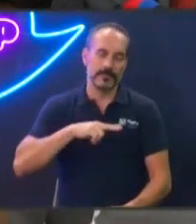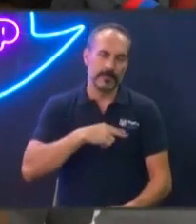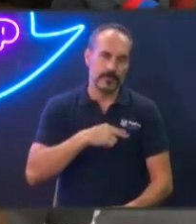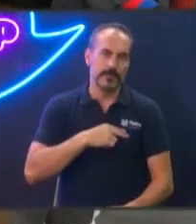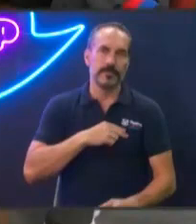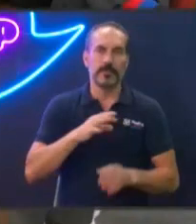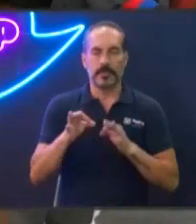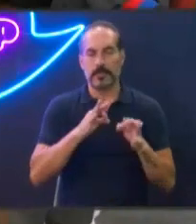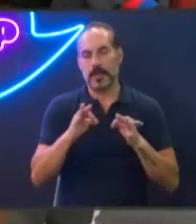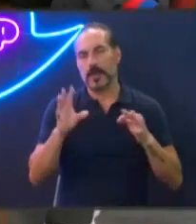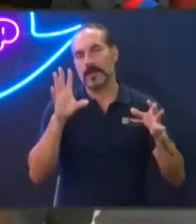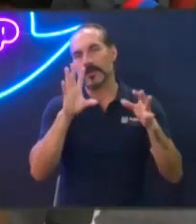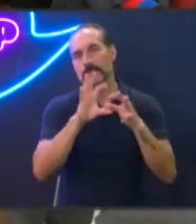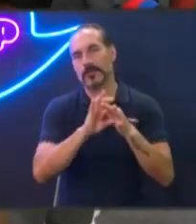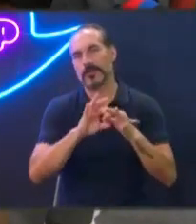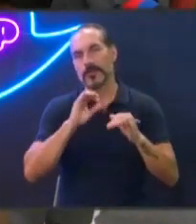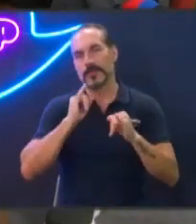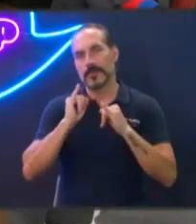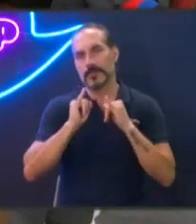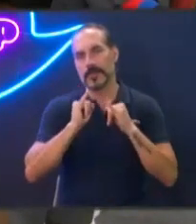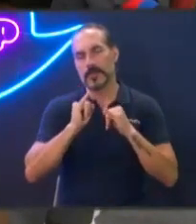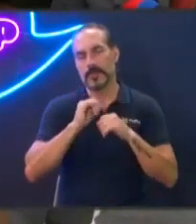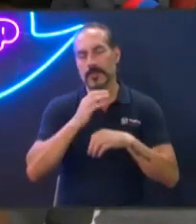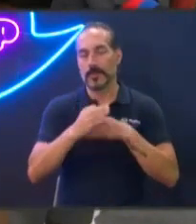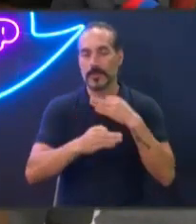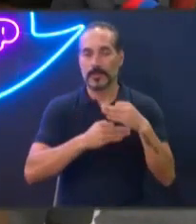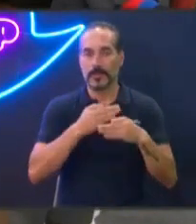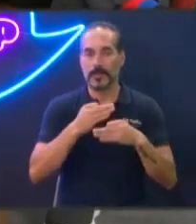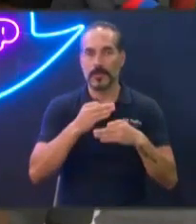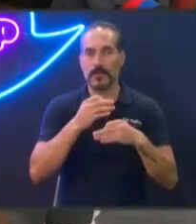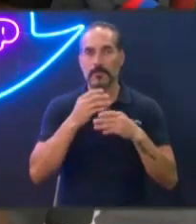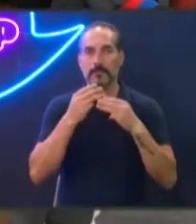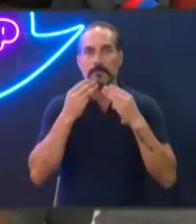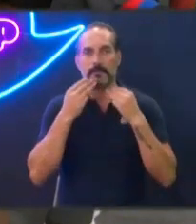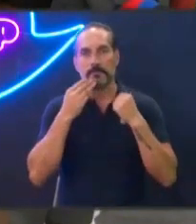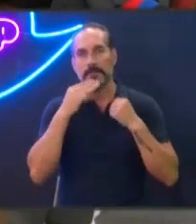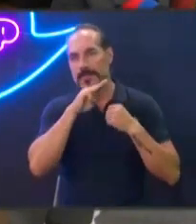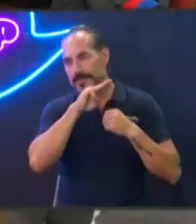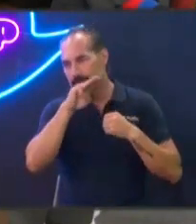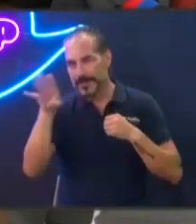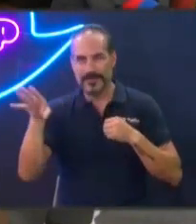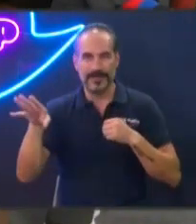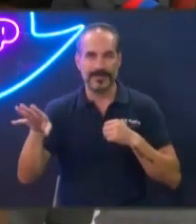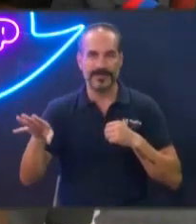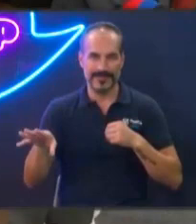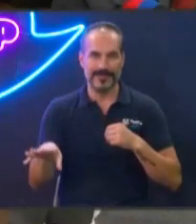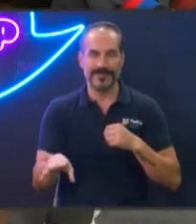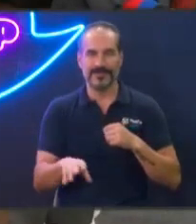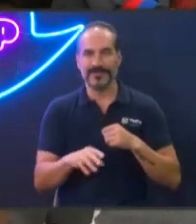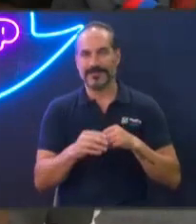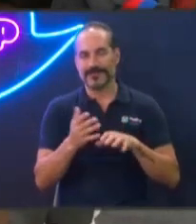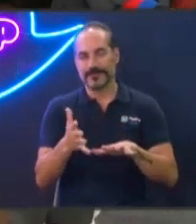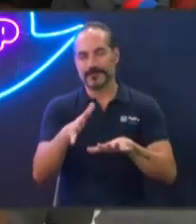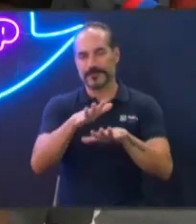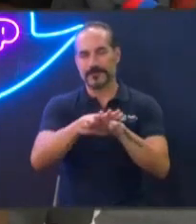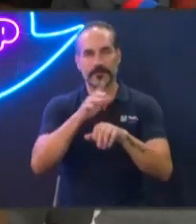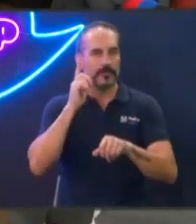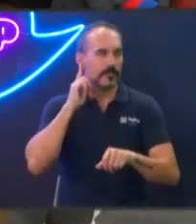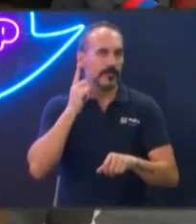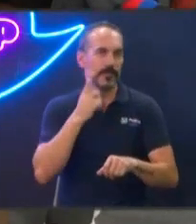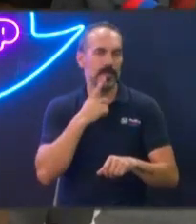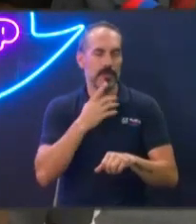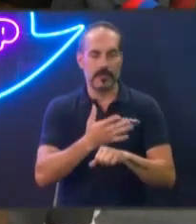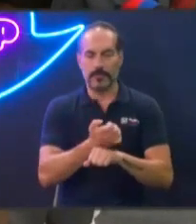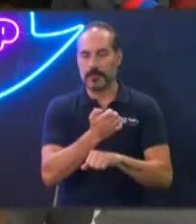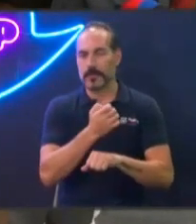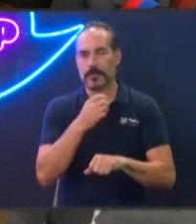colaboración y pues llegar a toda la comunidad de pues nuestro estado de nuestra